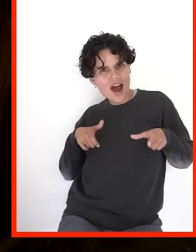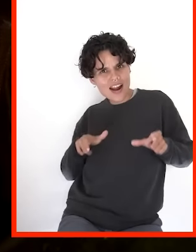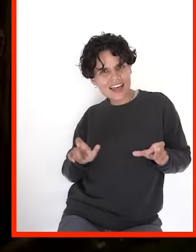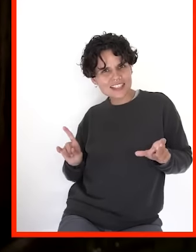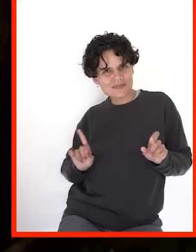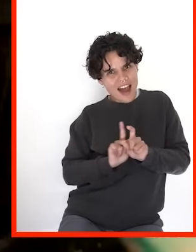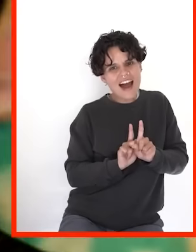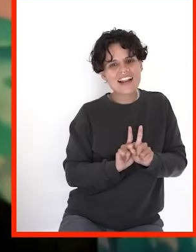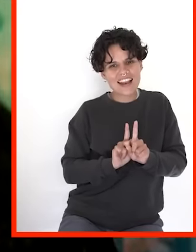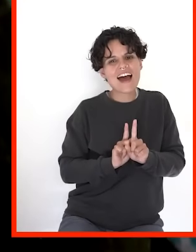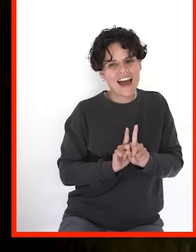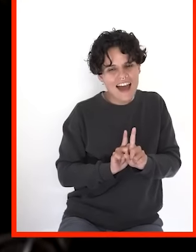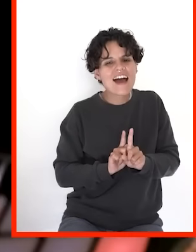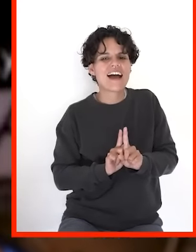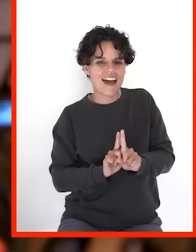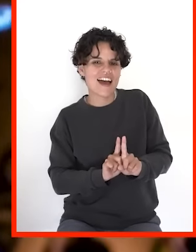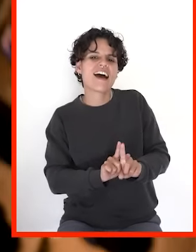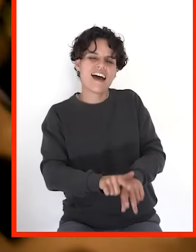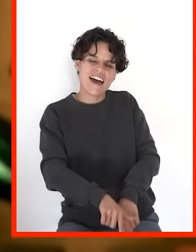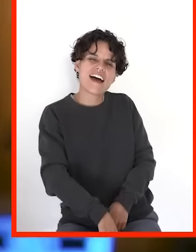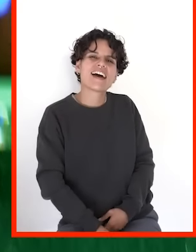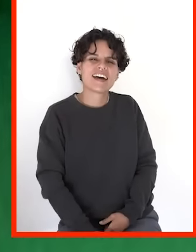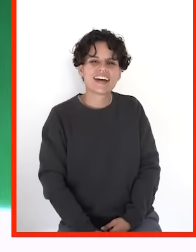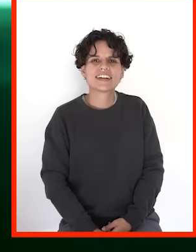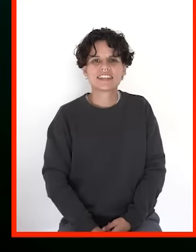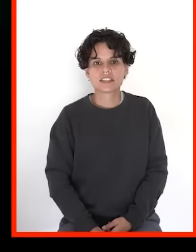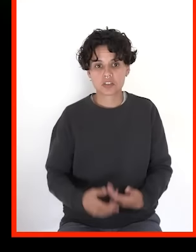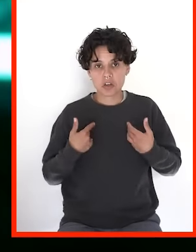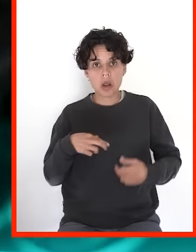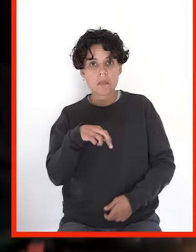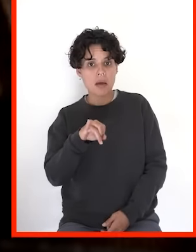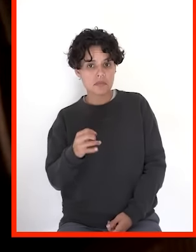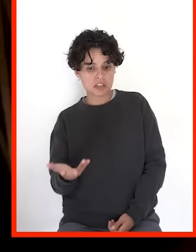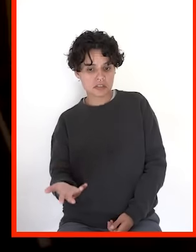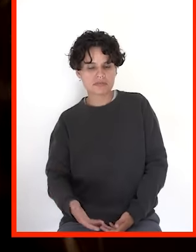¡Llegó el papi! Ahí está el papi.